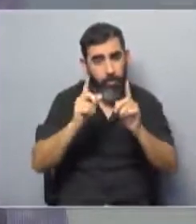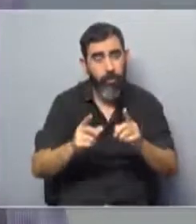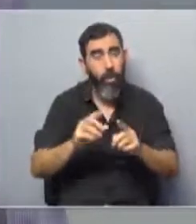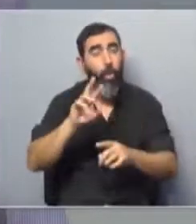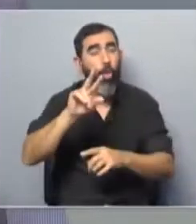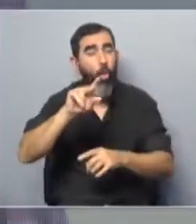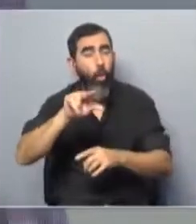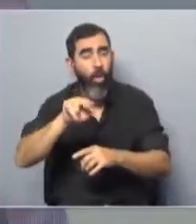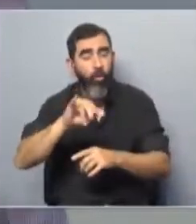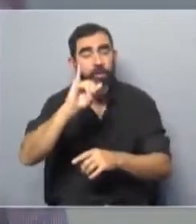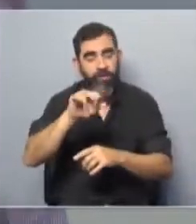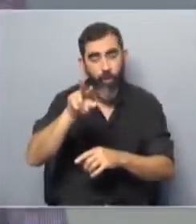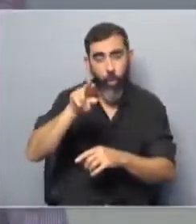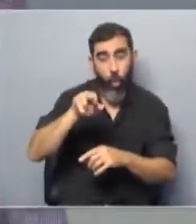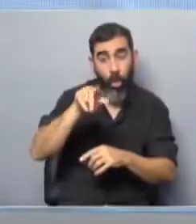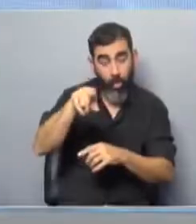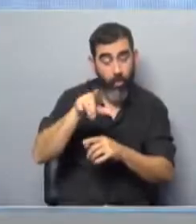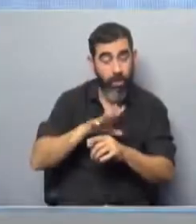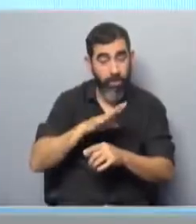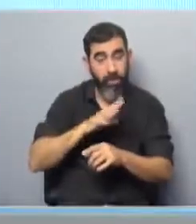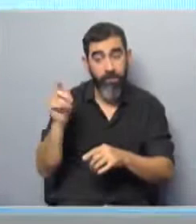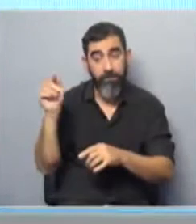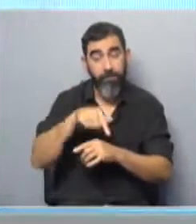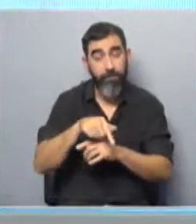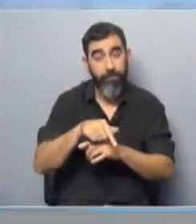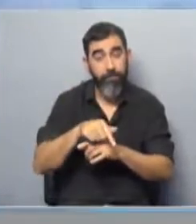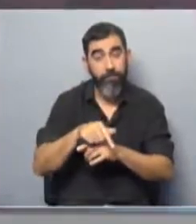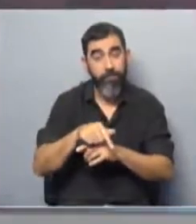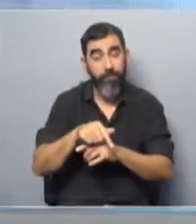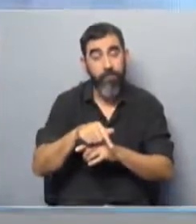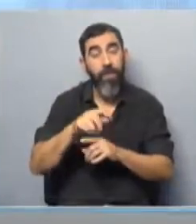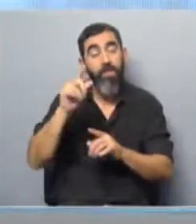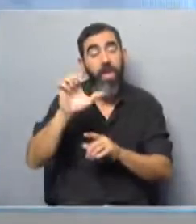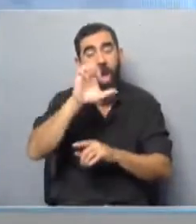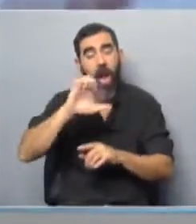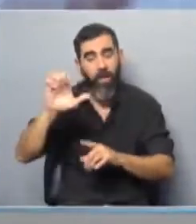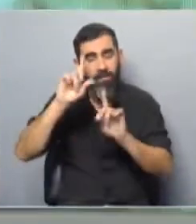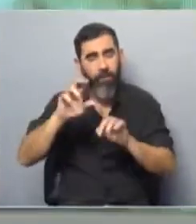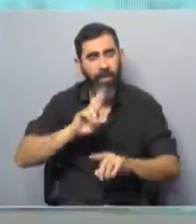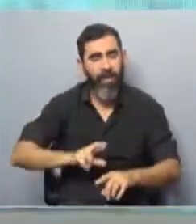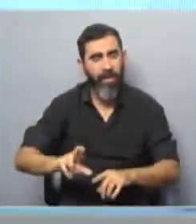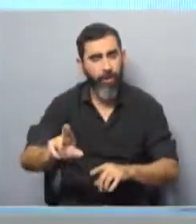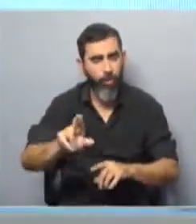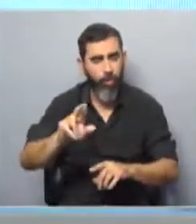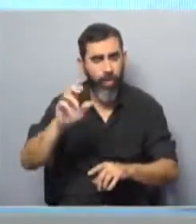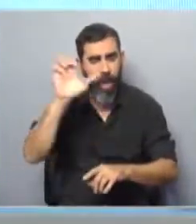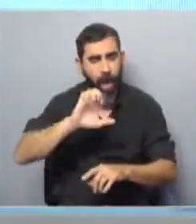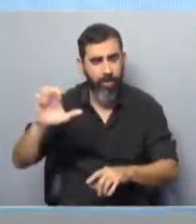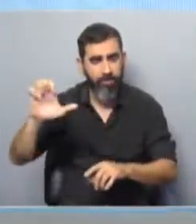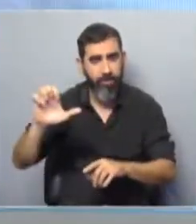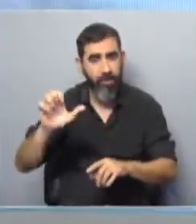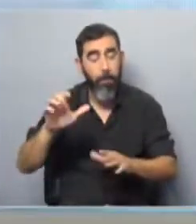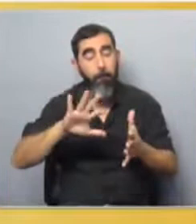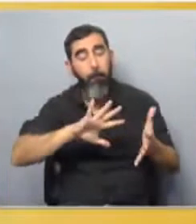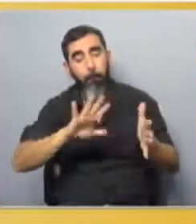dorado. Exactamente, el mejillón dorado que provino también del sudeste asiático, esta vez de los ríos del sudeste asiático. Aparentemente